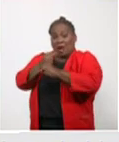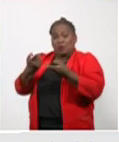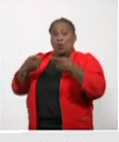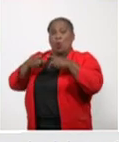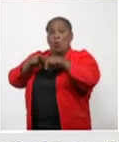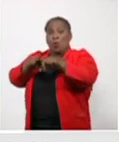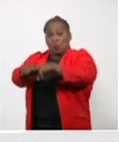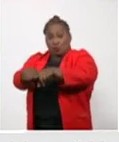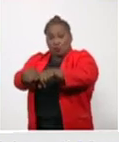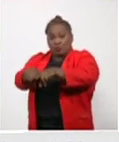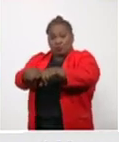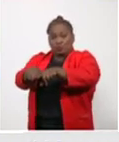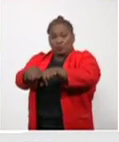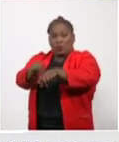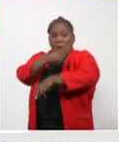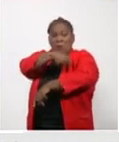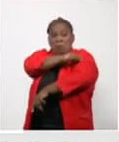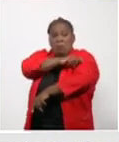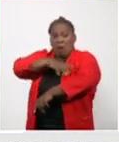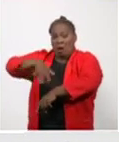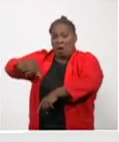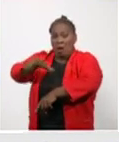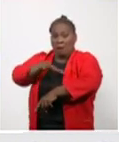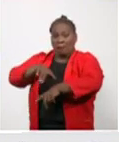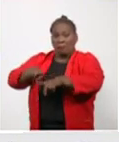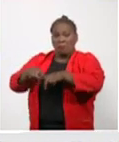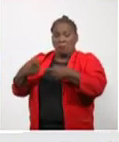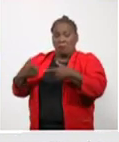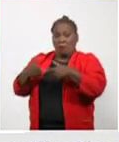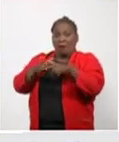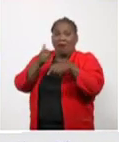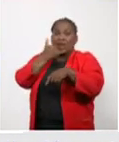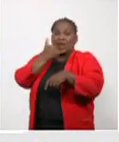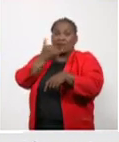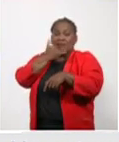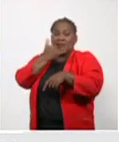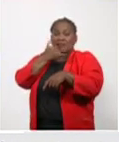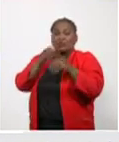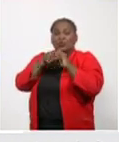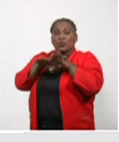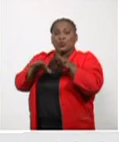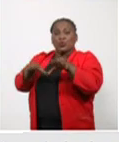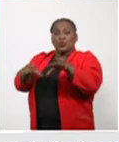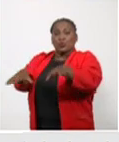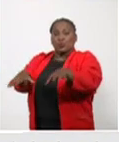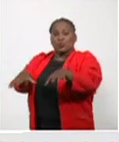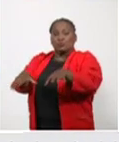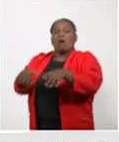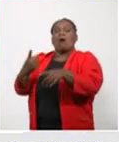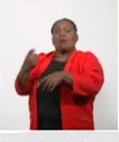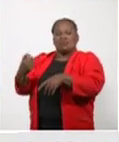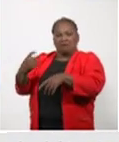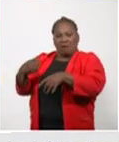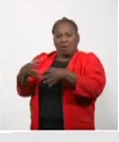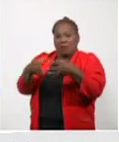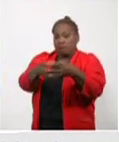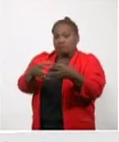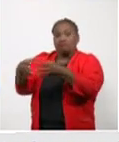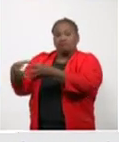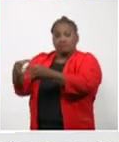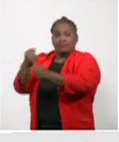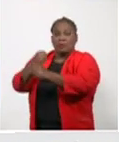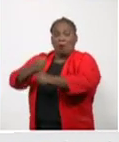territorio, porque realmente la magnitud de la transmisión hace que sea necesario pues el